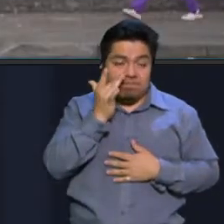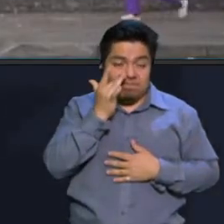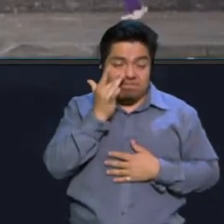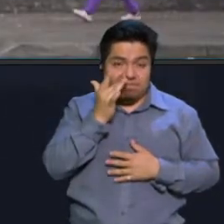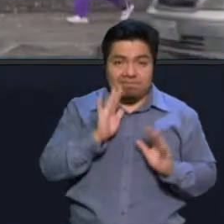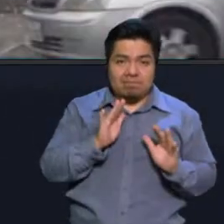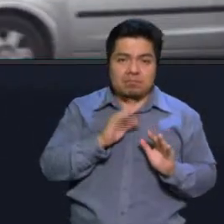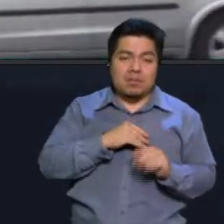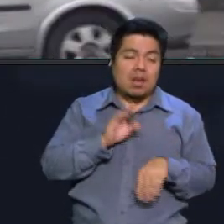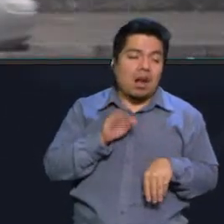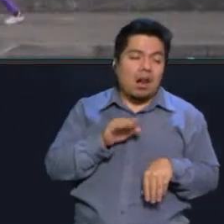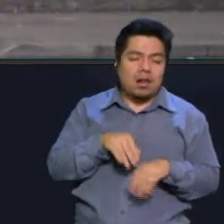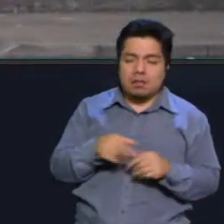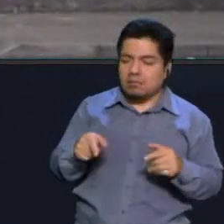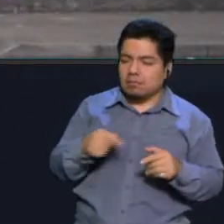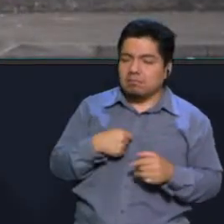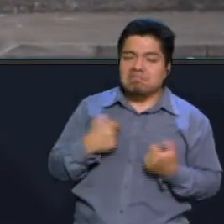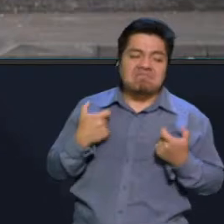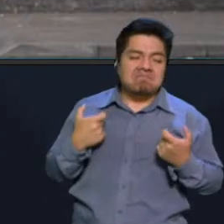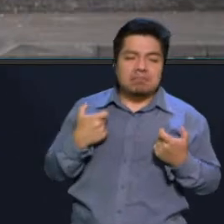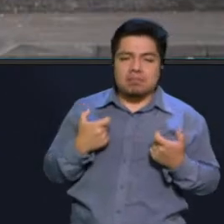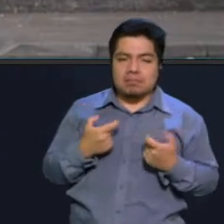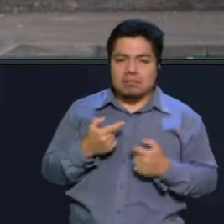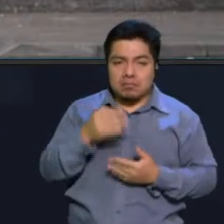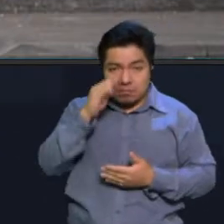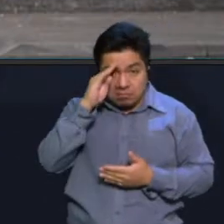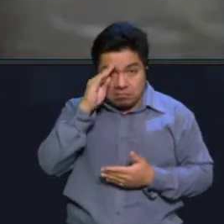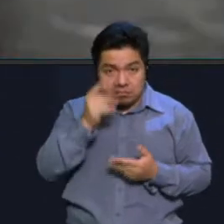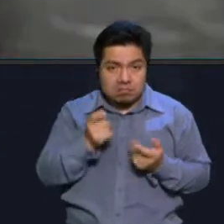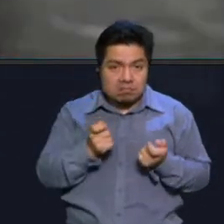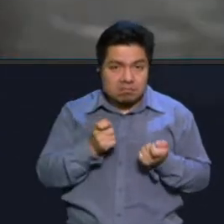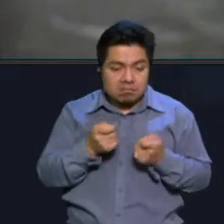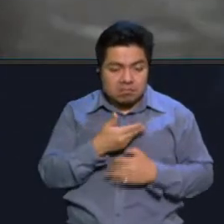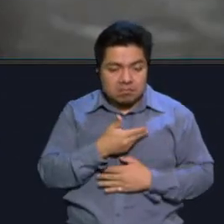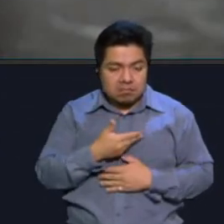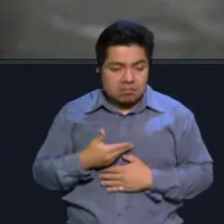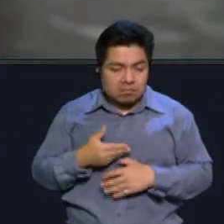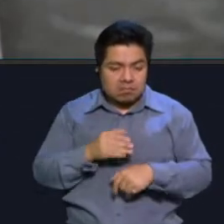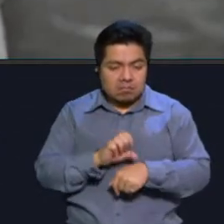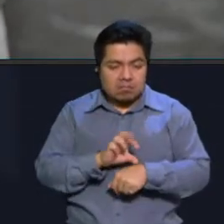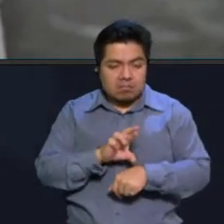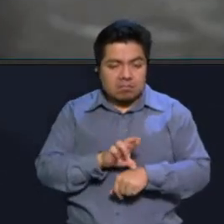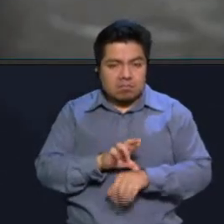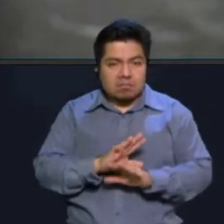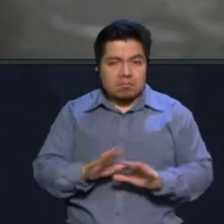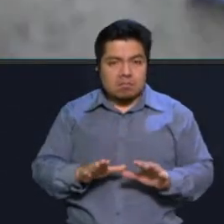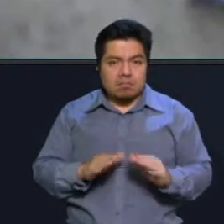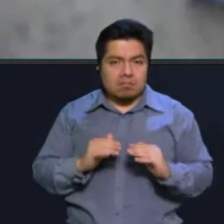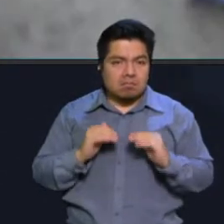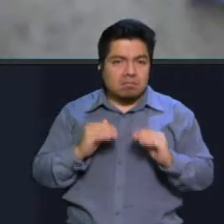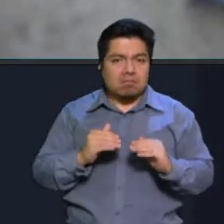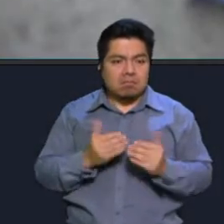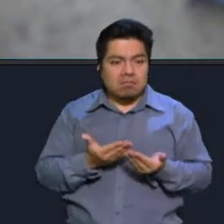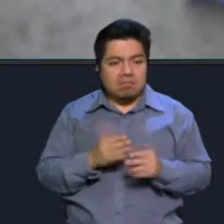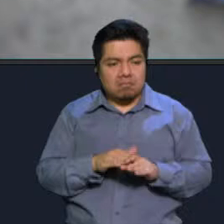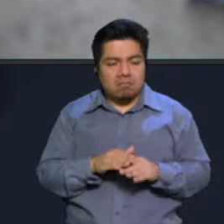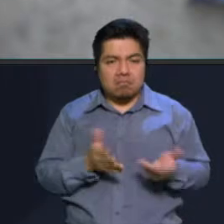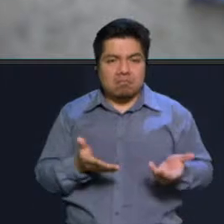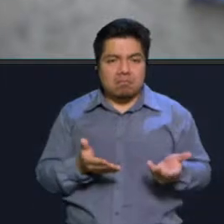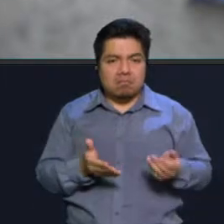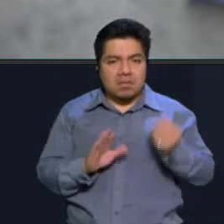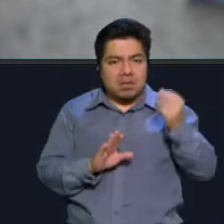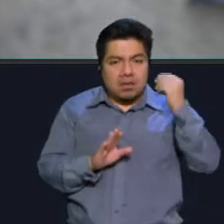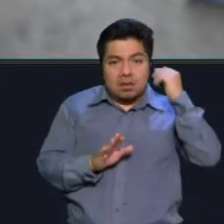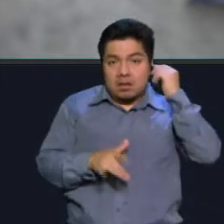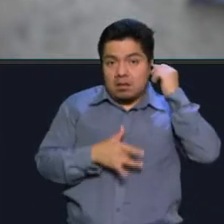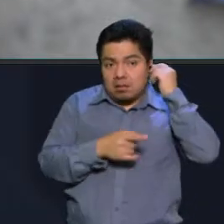muy charlatán, que piensa que conducir la presidencia del Ecuador es una de sus haciendas bananeras, y lo digo técnicamente